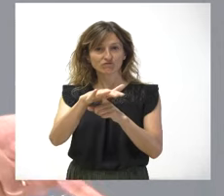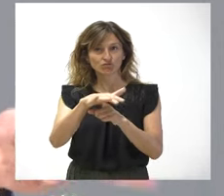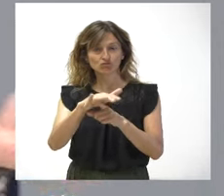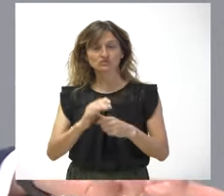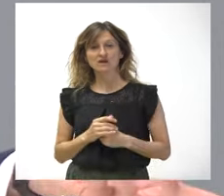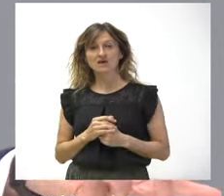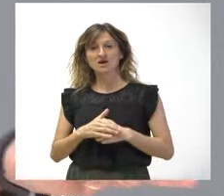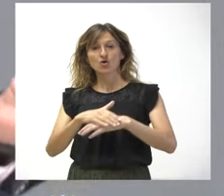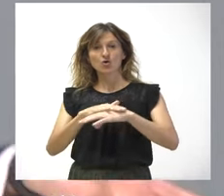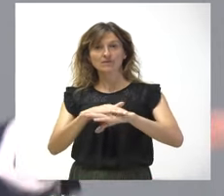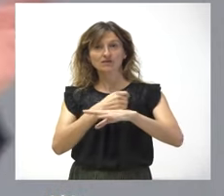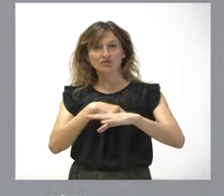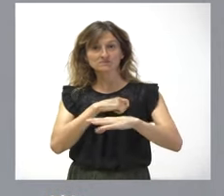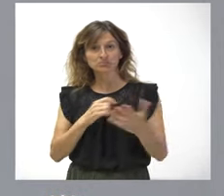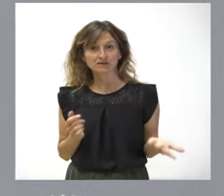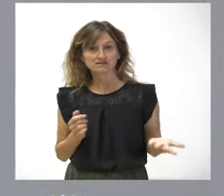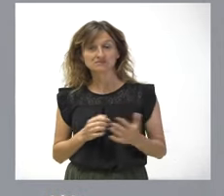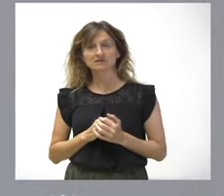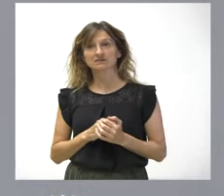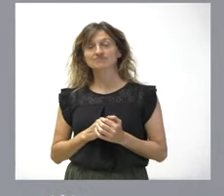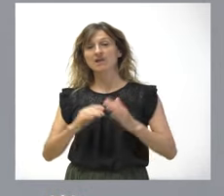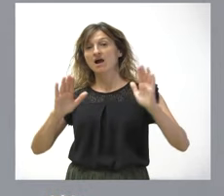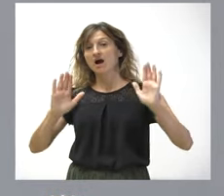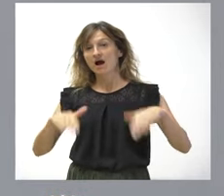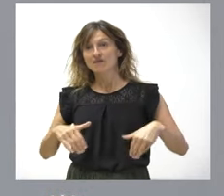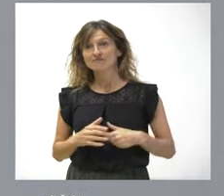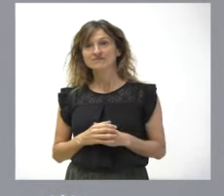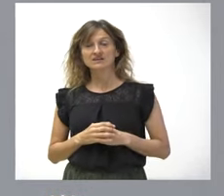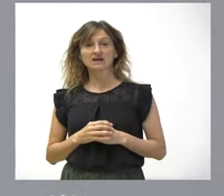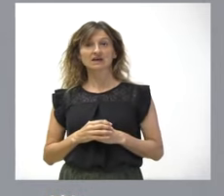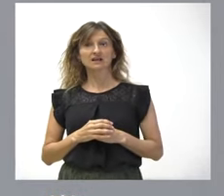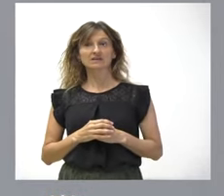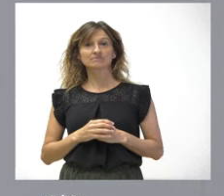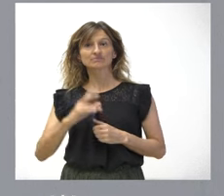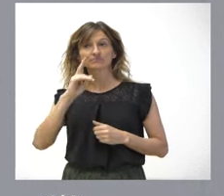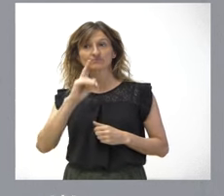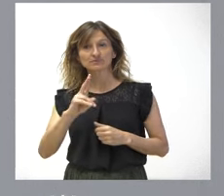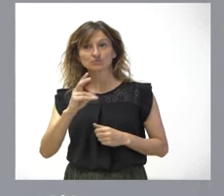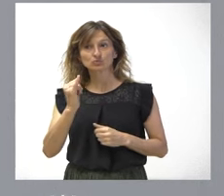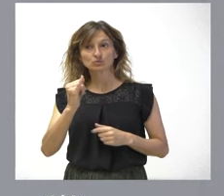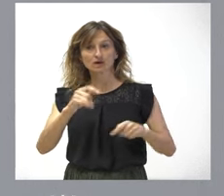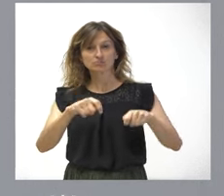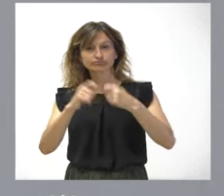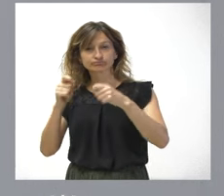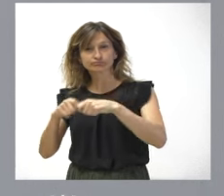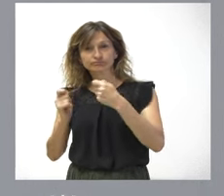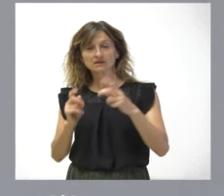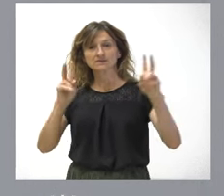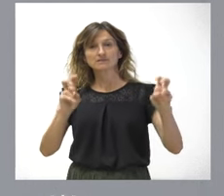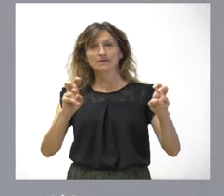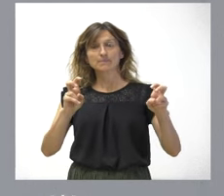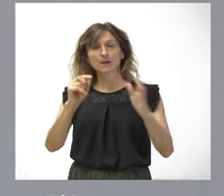plantee el gobierno de España pues lógicamente al final lo que vemos es que hay una ruptura muy clara de este